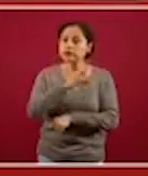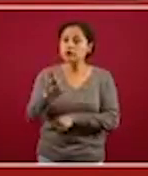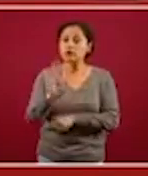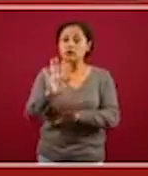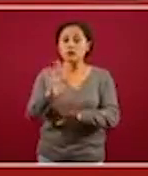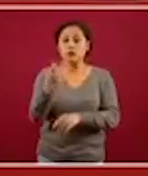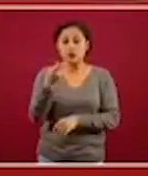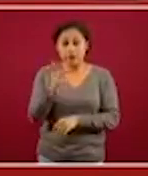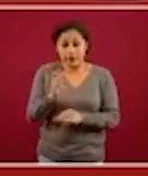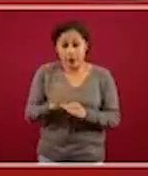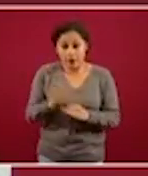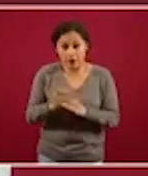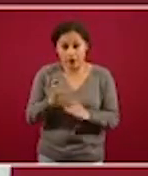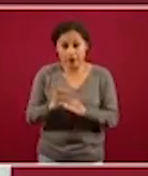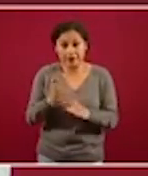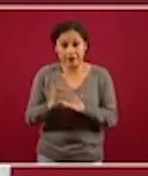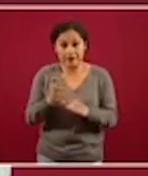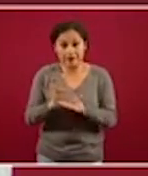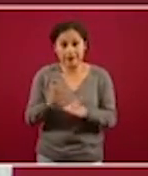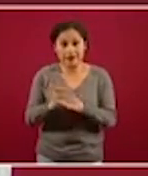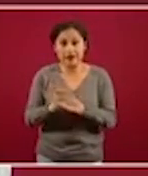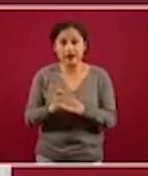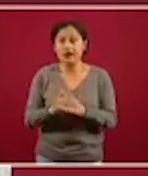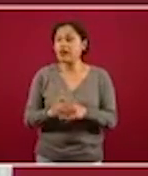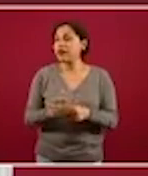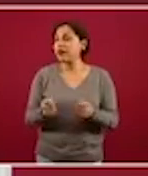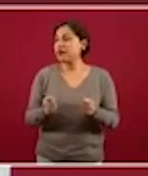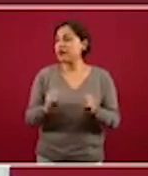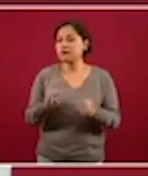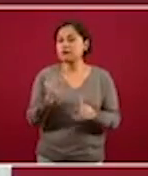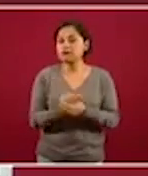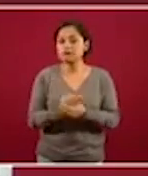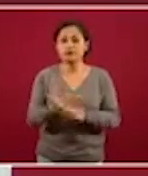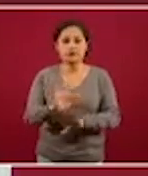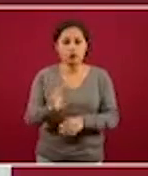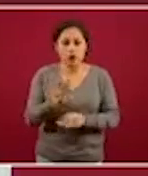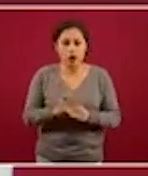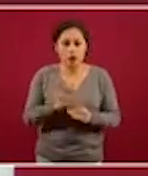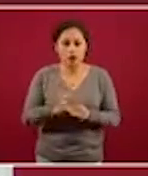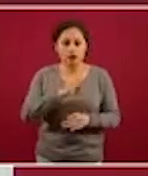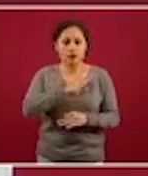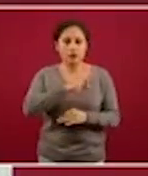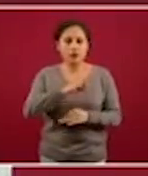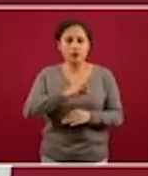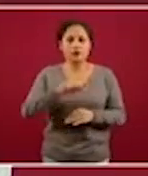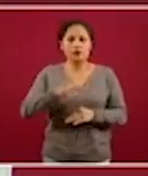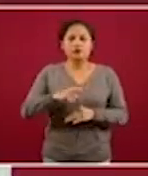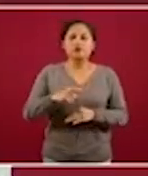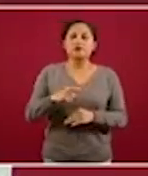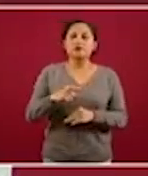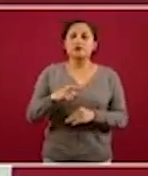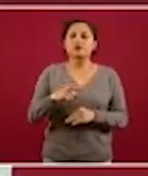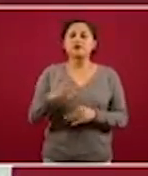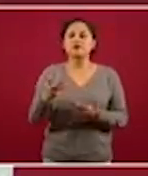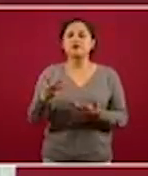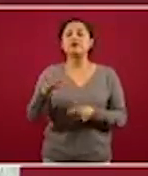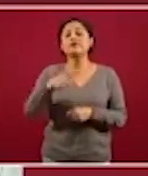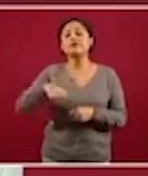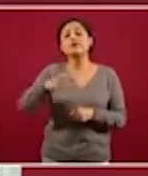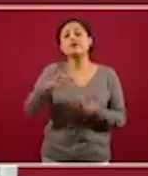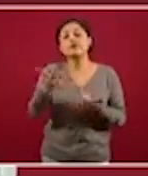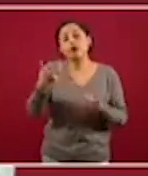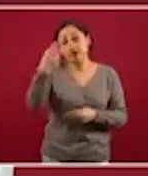no podemos perder la última oportunidad que tenemos. Y para no perderla, la única manera para no perderla